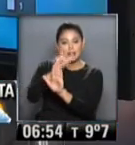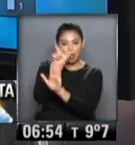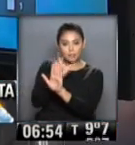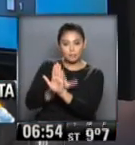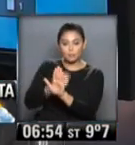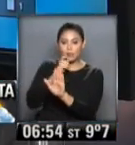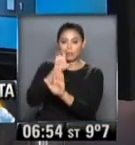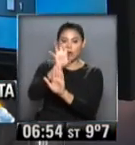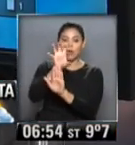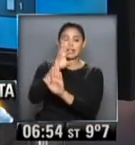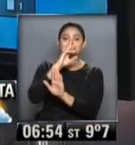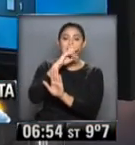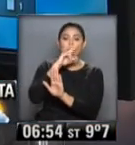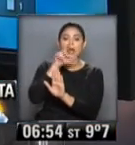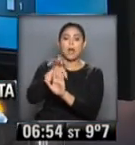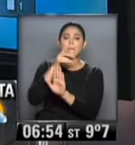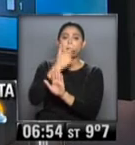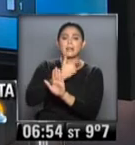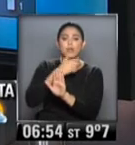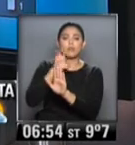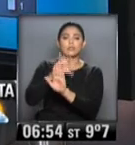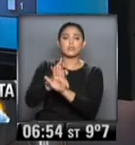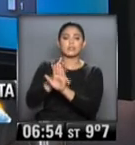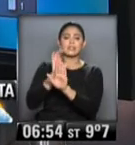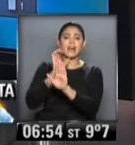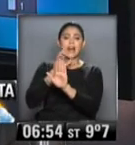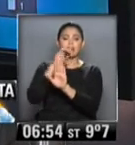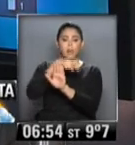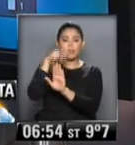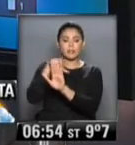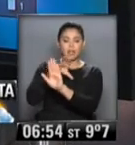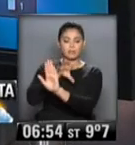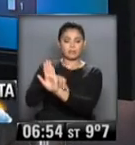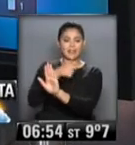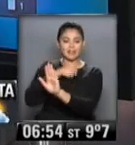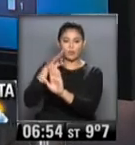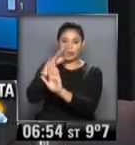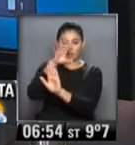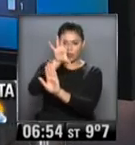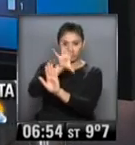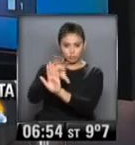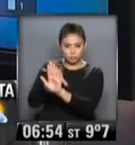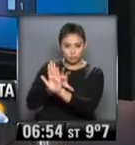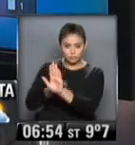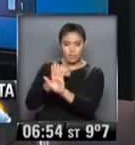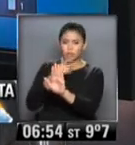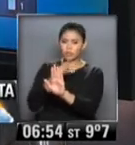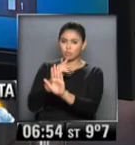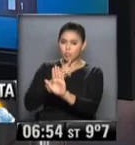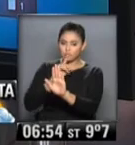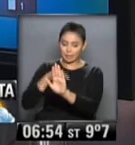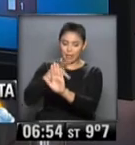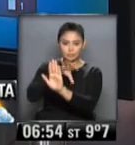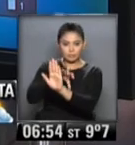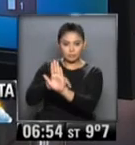de San Juan, Mendoza, Neuquén, Río Negro, Chubut, hay algo en Chubut, sí lo dije.